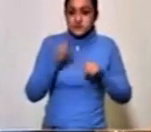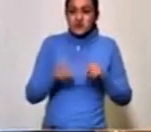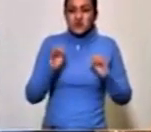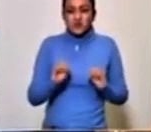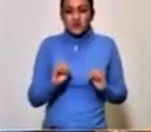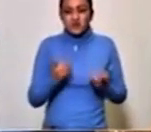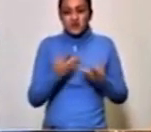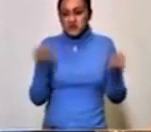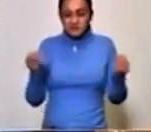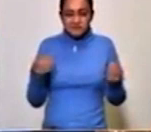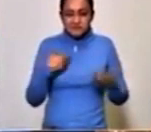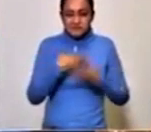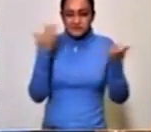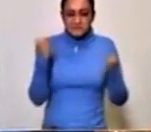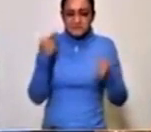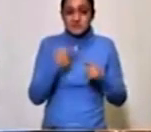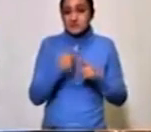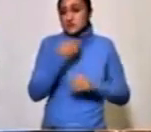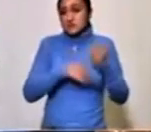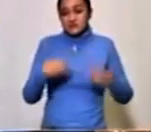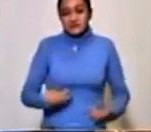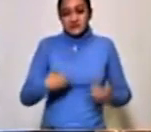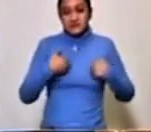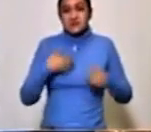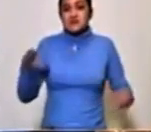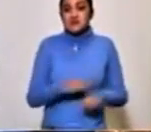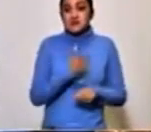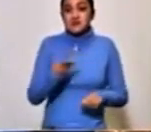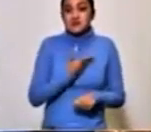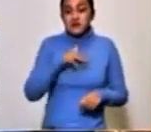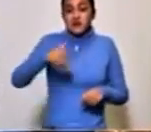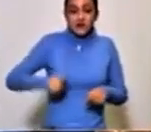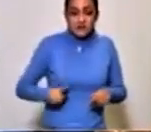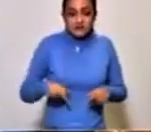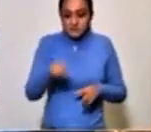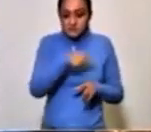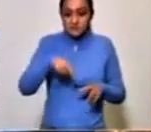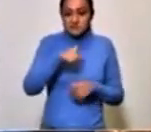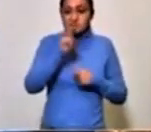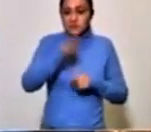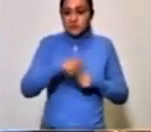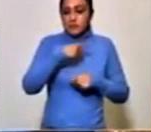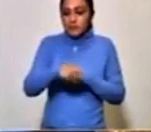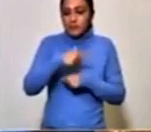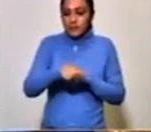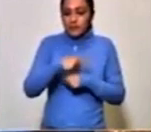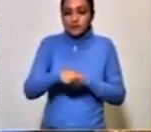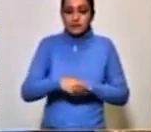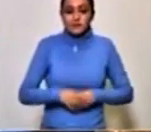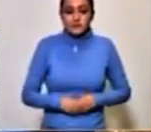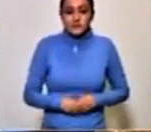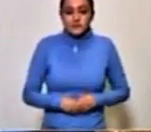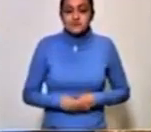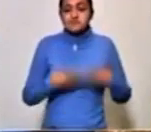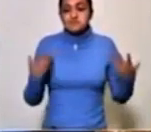o desaparecerla es generalizado porque provoca accidentes múltiples